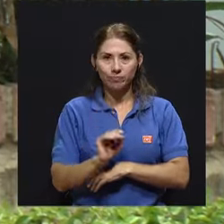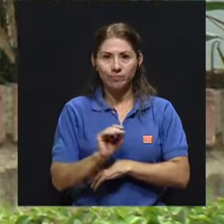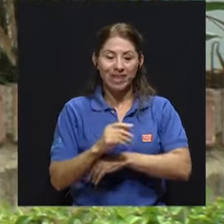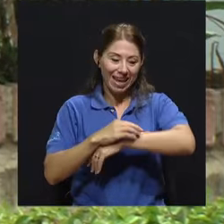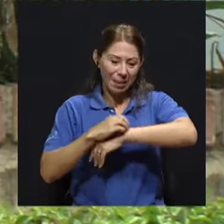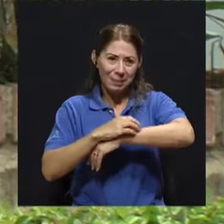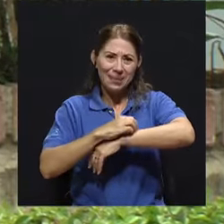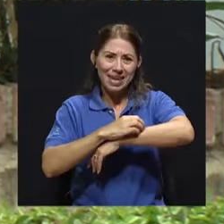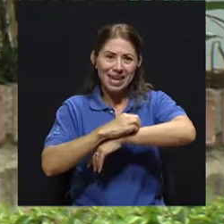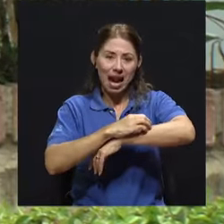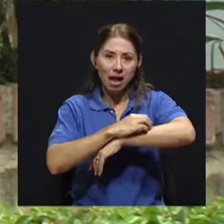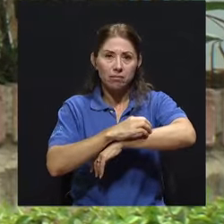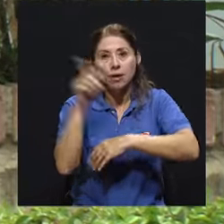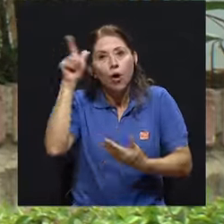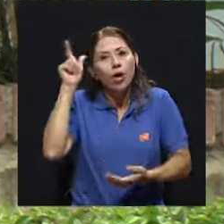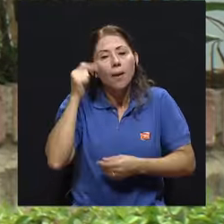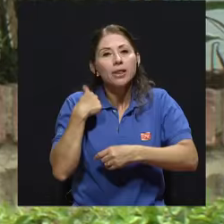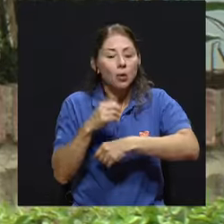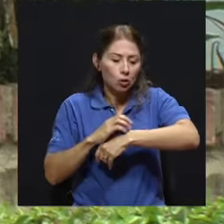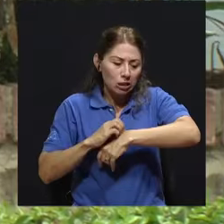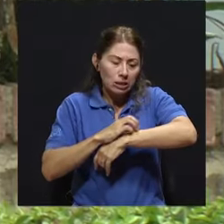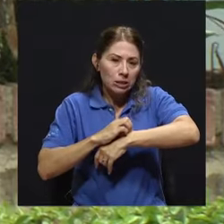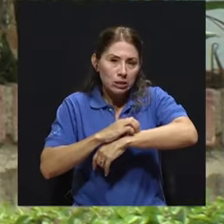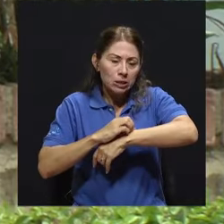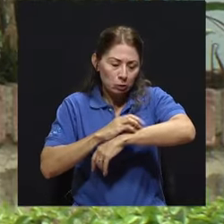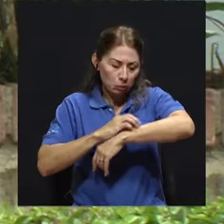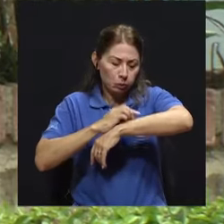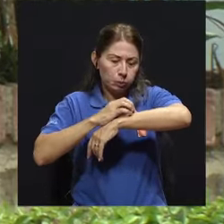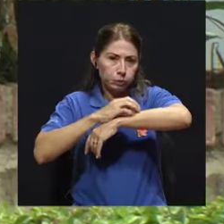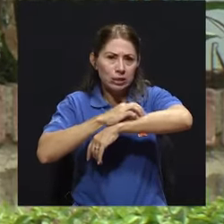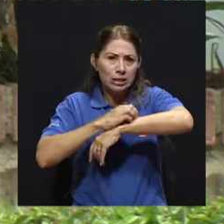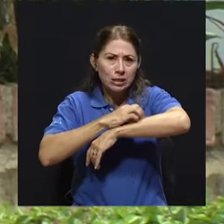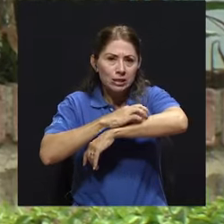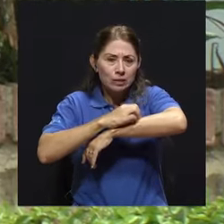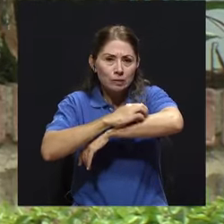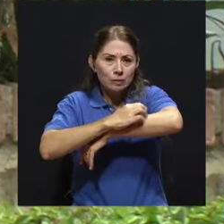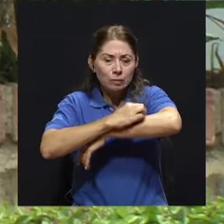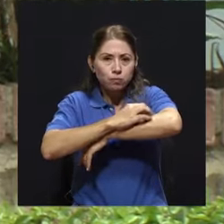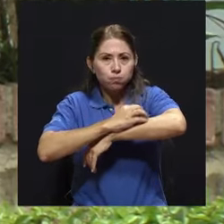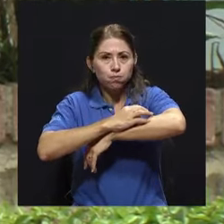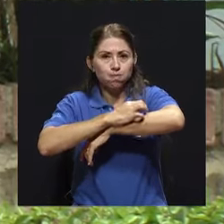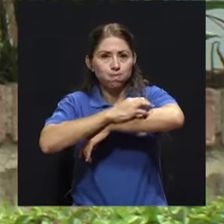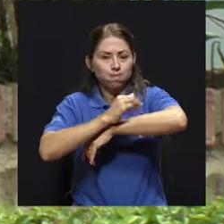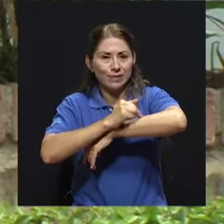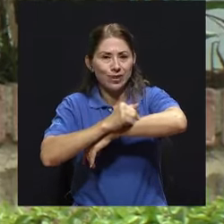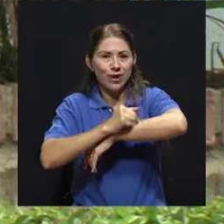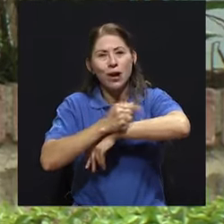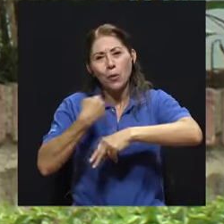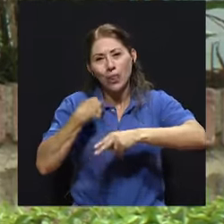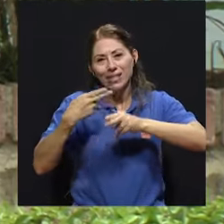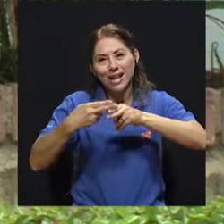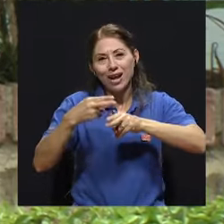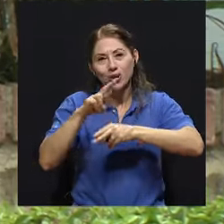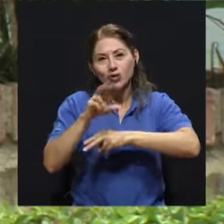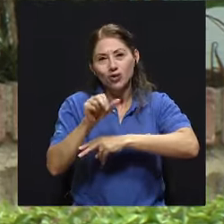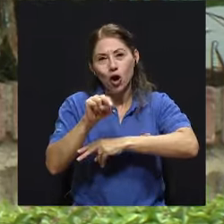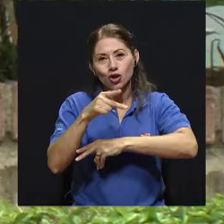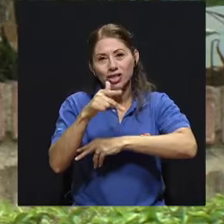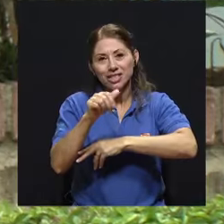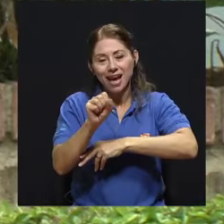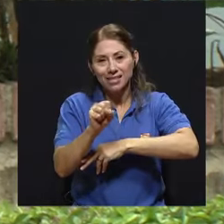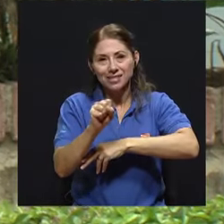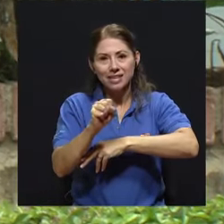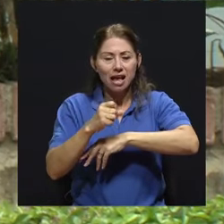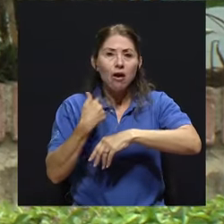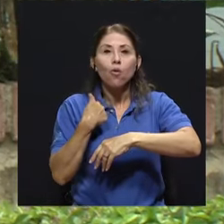que pica, y obviamente que uno se rasca y se levantan las famosas ronchas, que obviamente uno se las rasca y